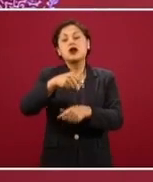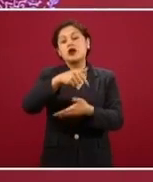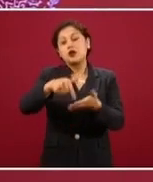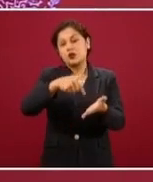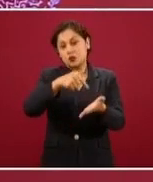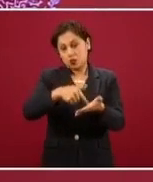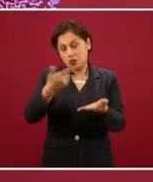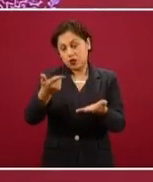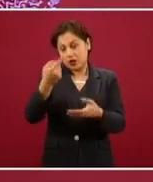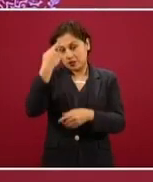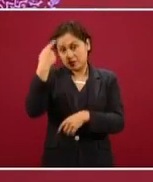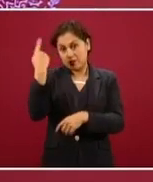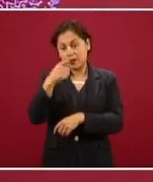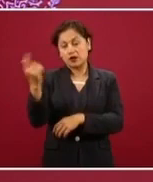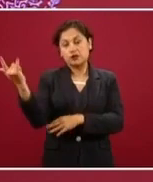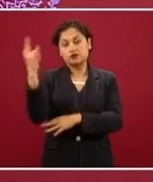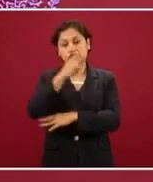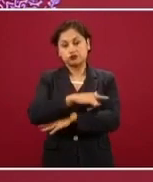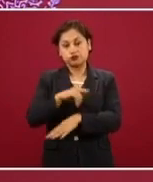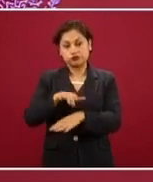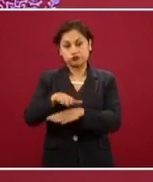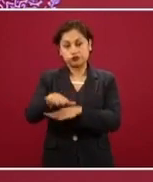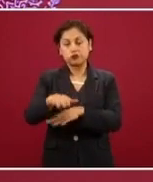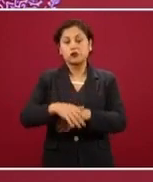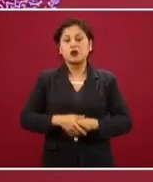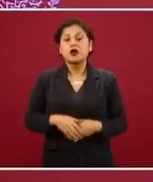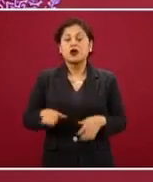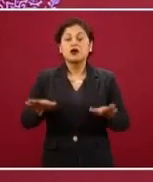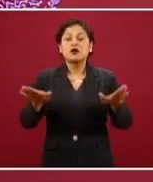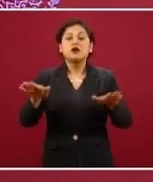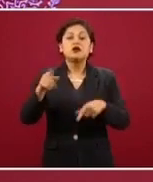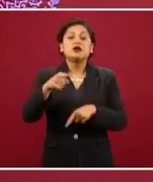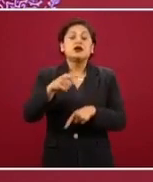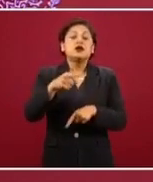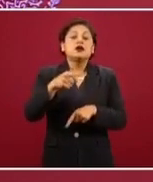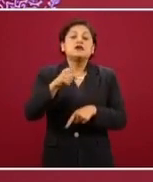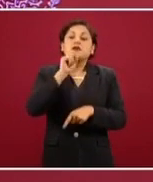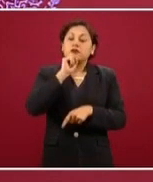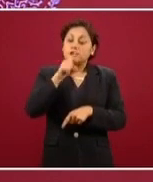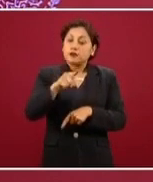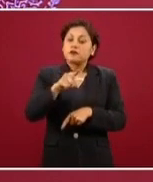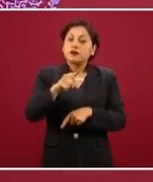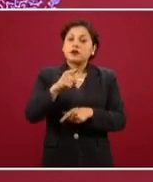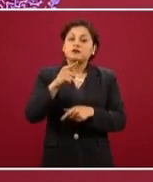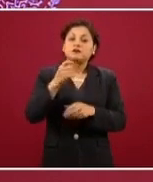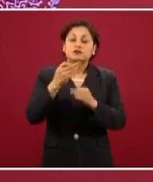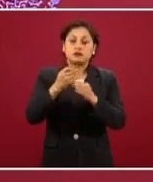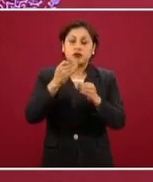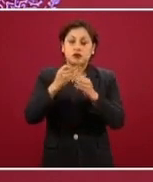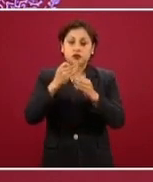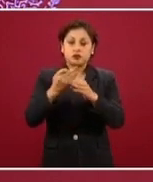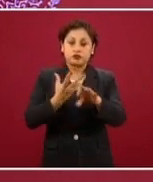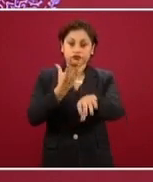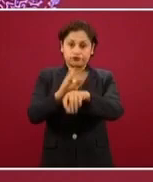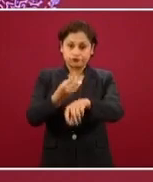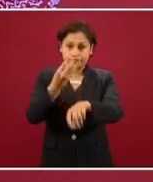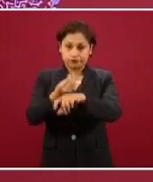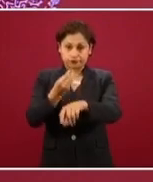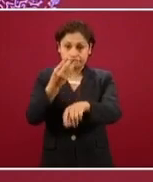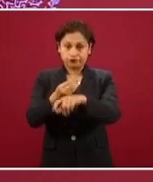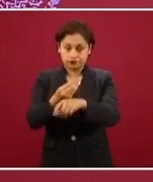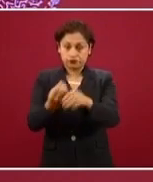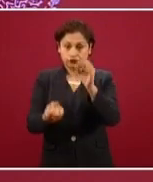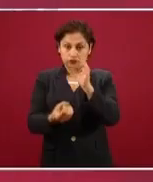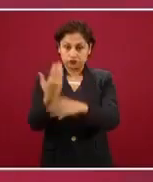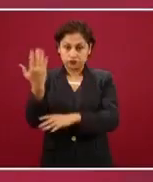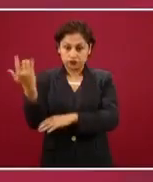se trabaja en la ampliación del aeropuerto actual, se